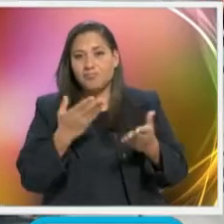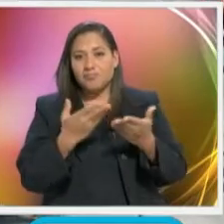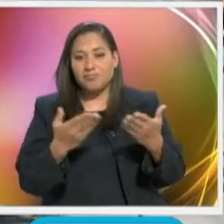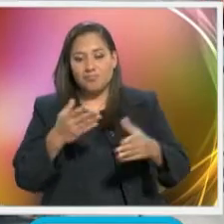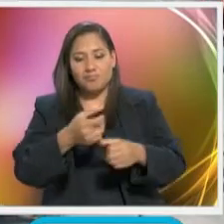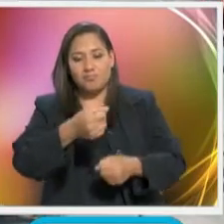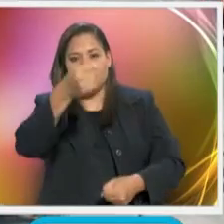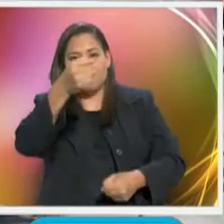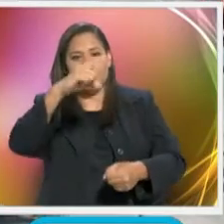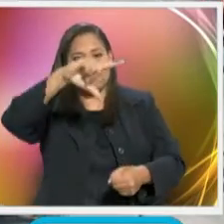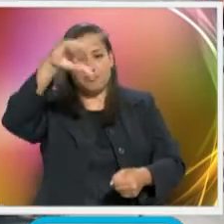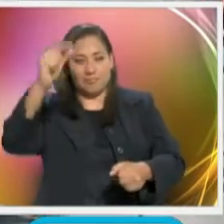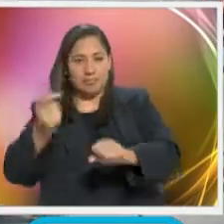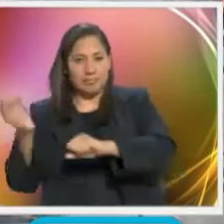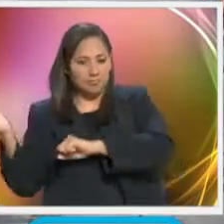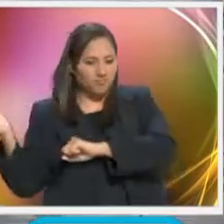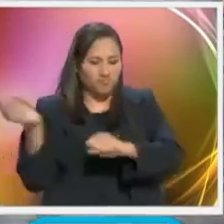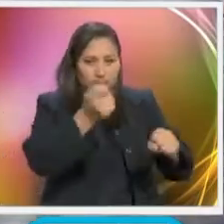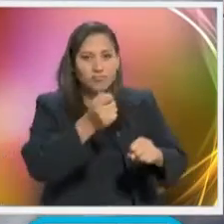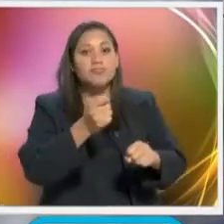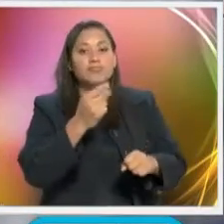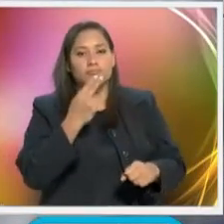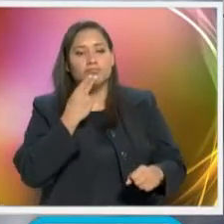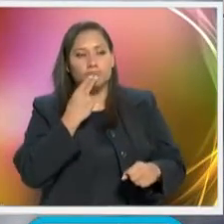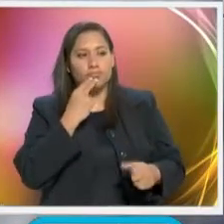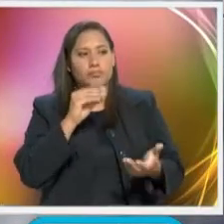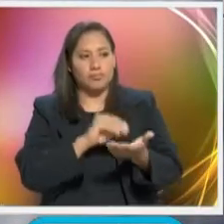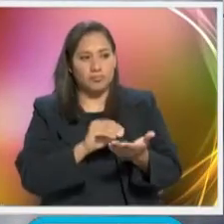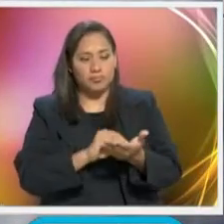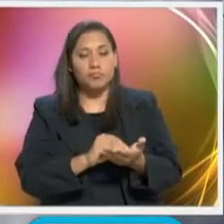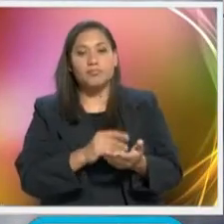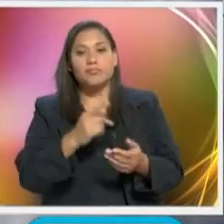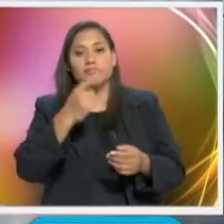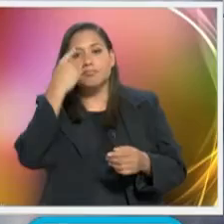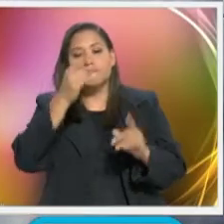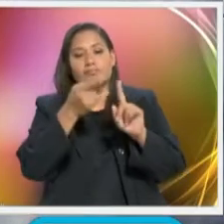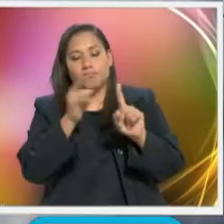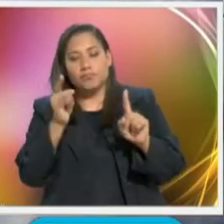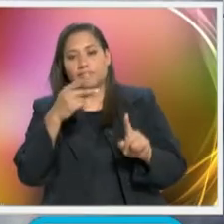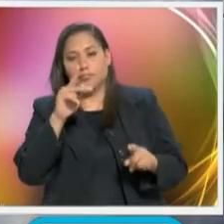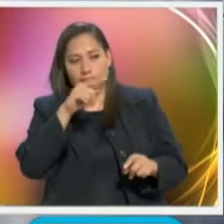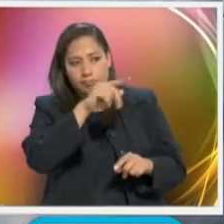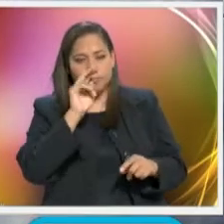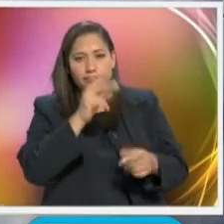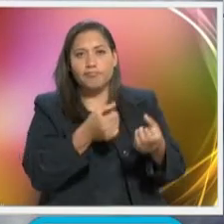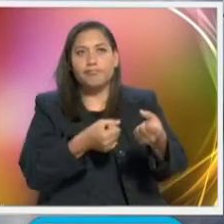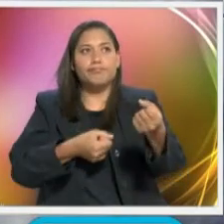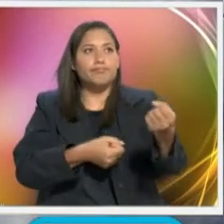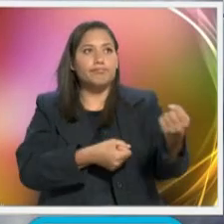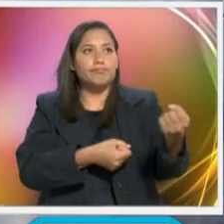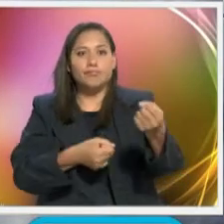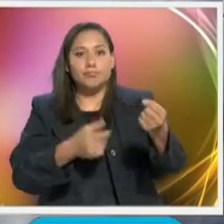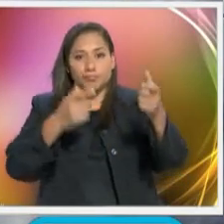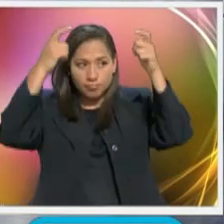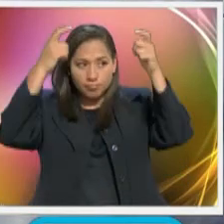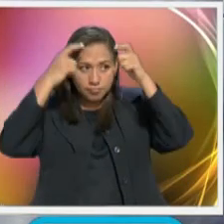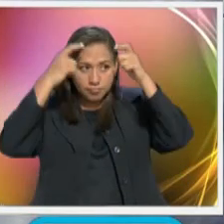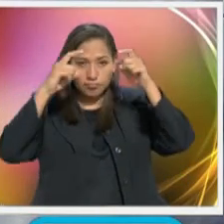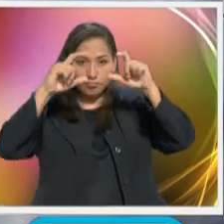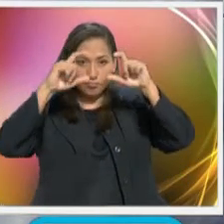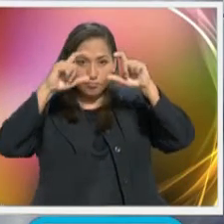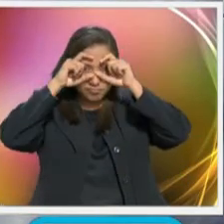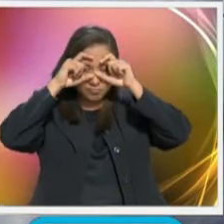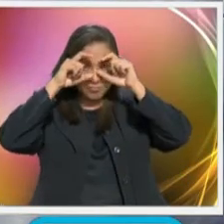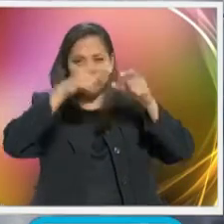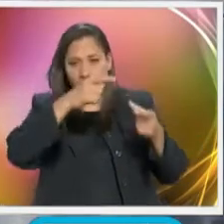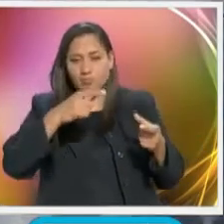y todo eso sigue siendo utilizado para tirar Sí. puertas y demás, pero ahí lo estamos viendo, ya usan cascos, usan gogles, usan